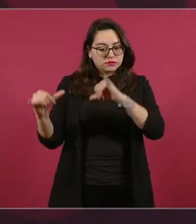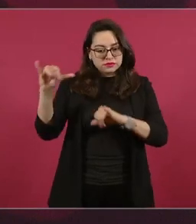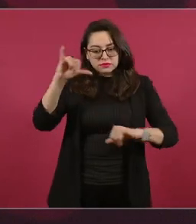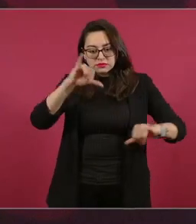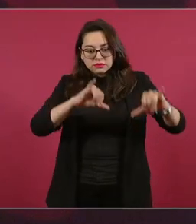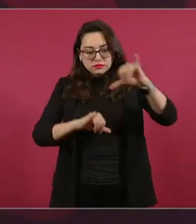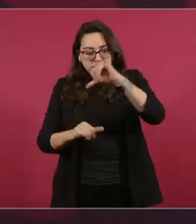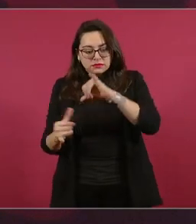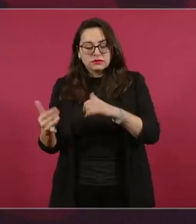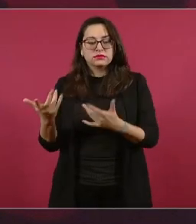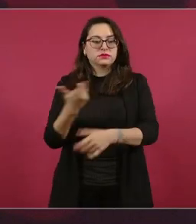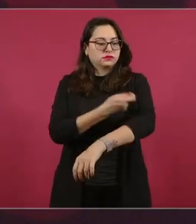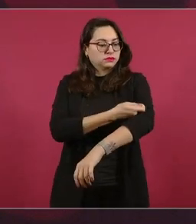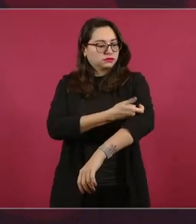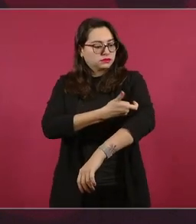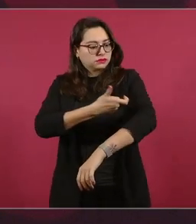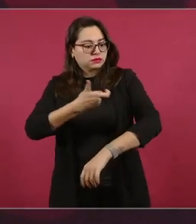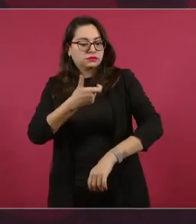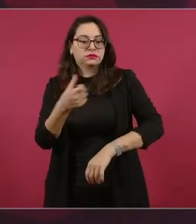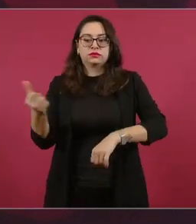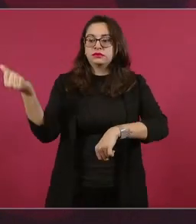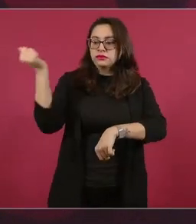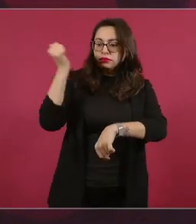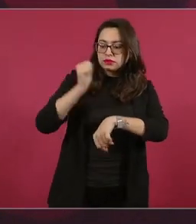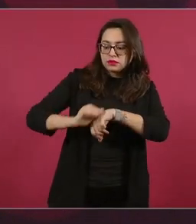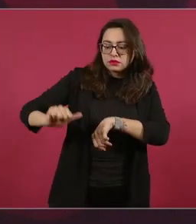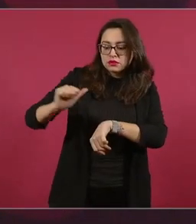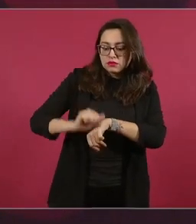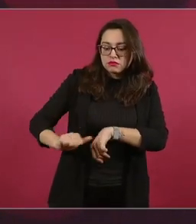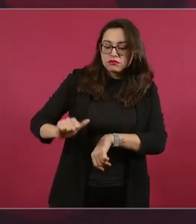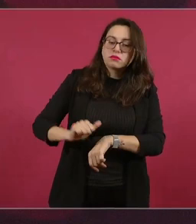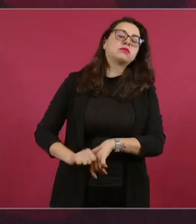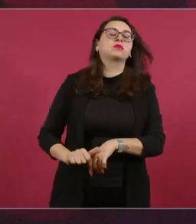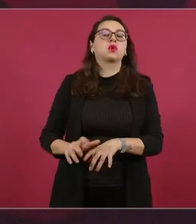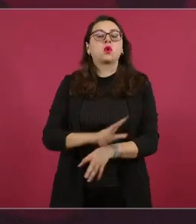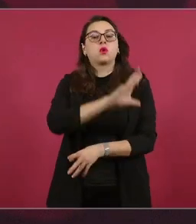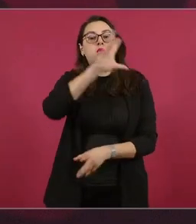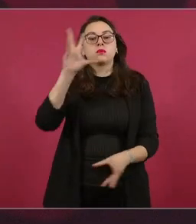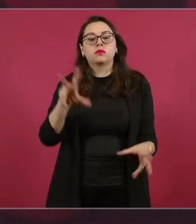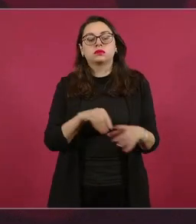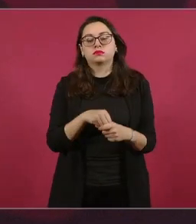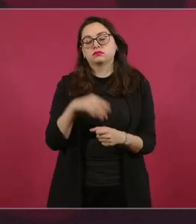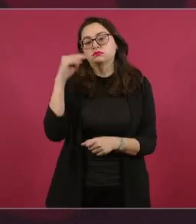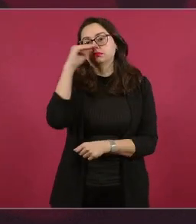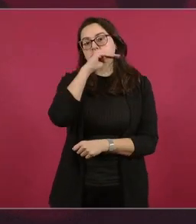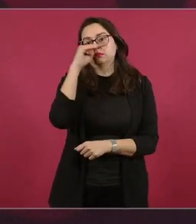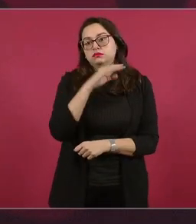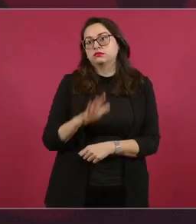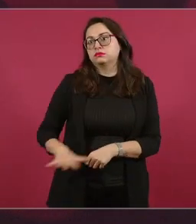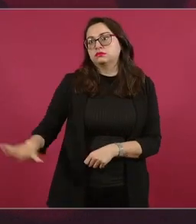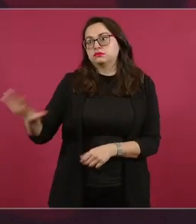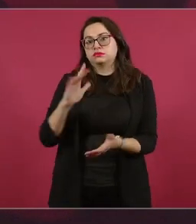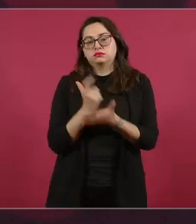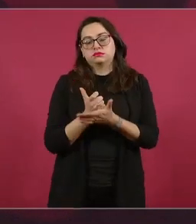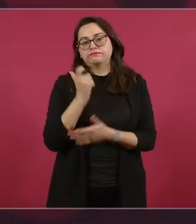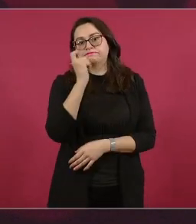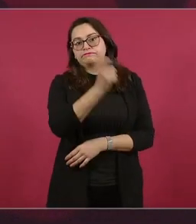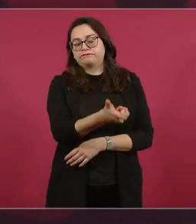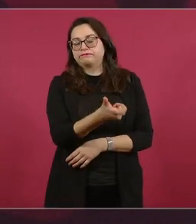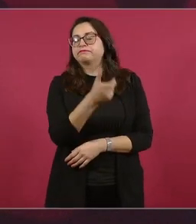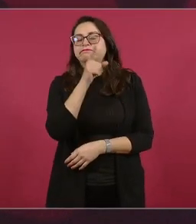intervenciones quirúrgicas, todos los medicamentos, sin que se tenga que pagar nada,